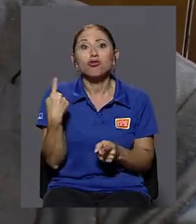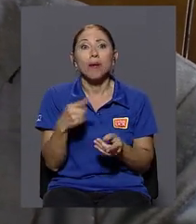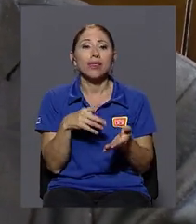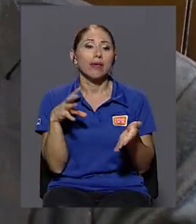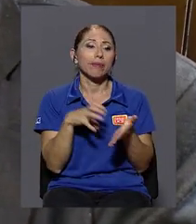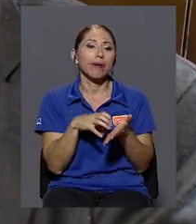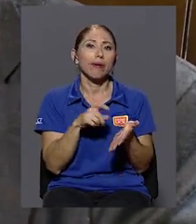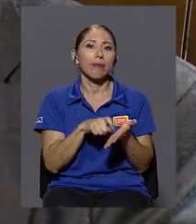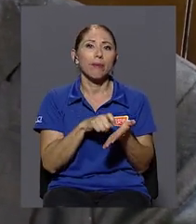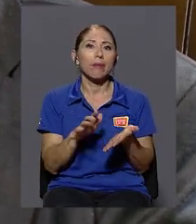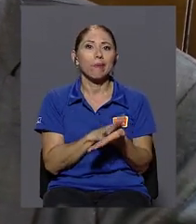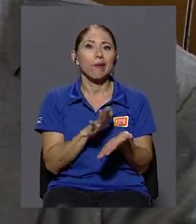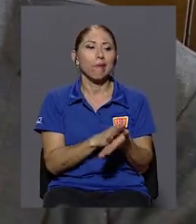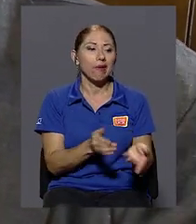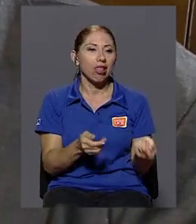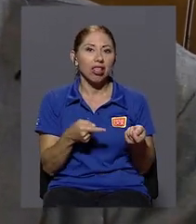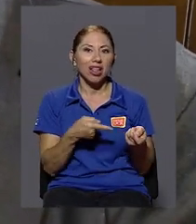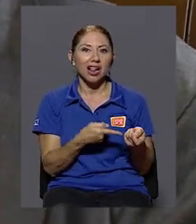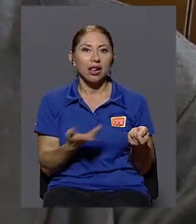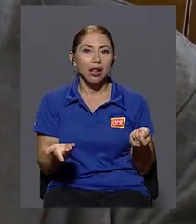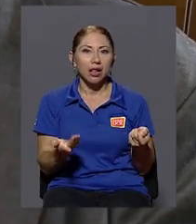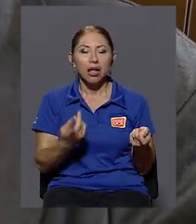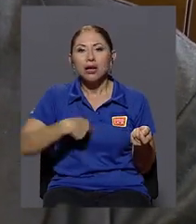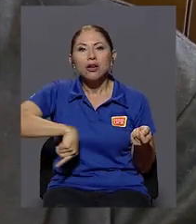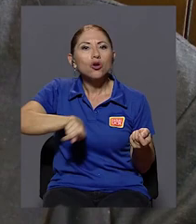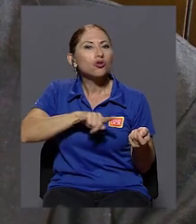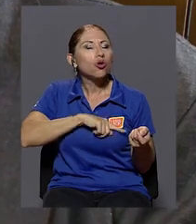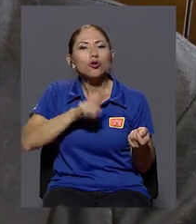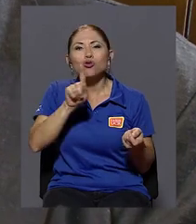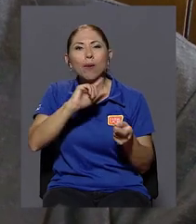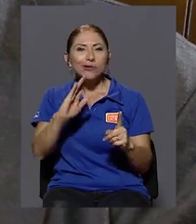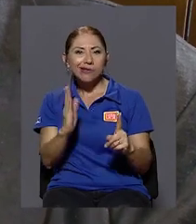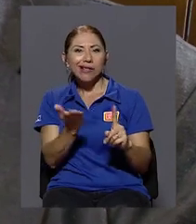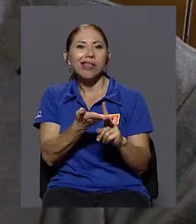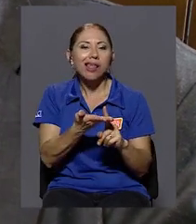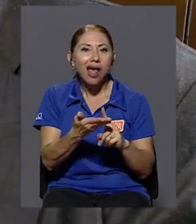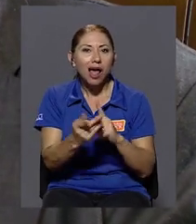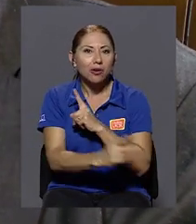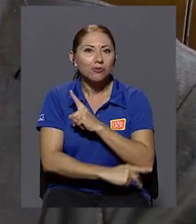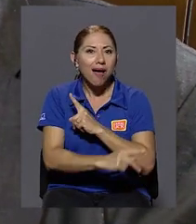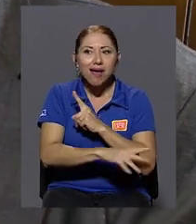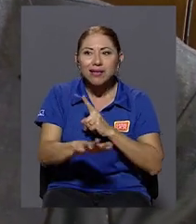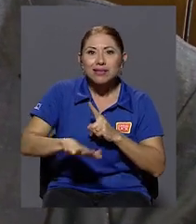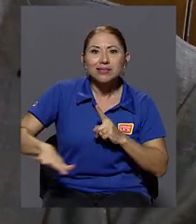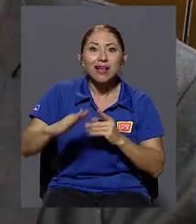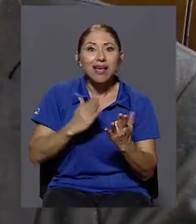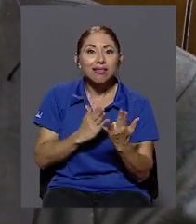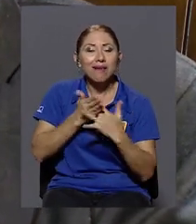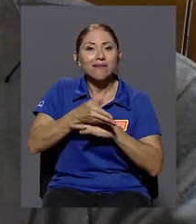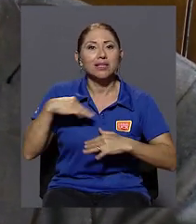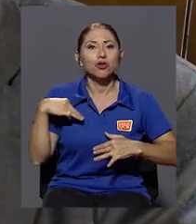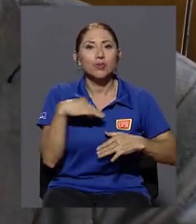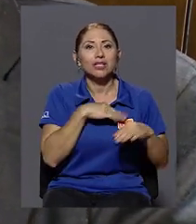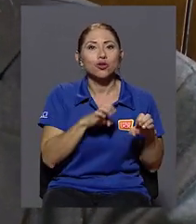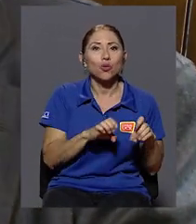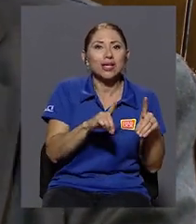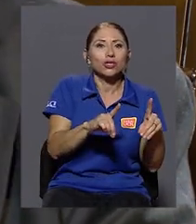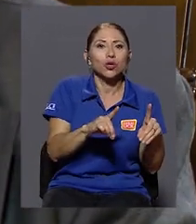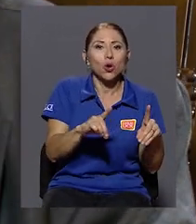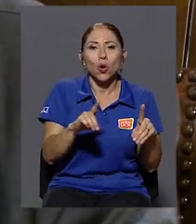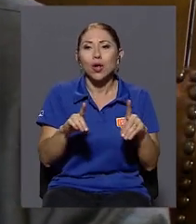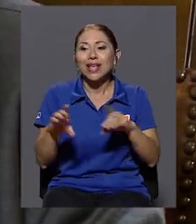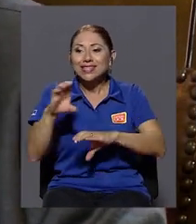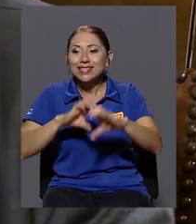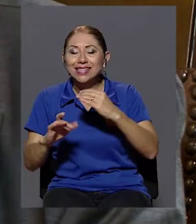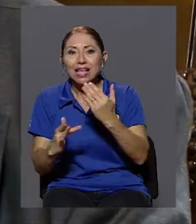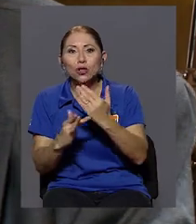tintero, porque no hemos conseguido convencer a los estados nacionales a través de los ministros de Educación, de Ciencia y Técnica, de la